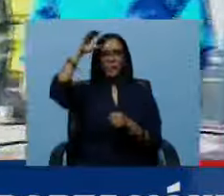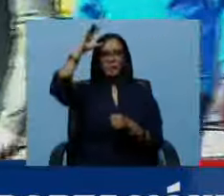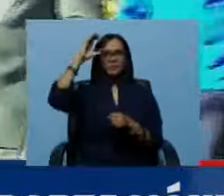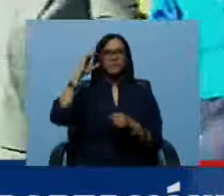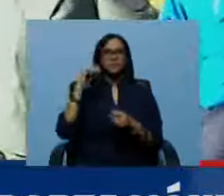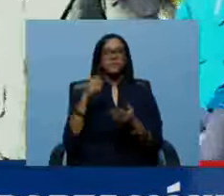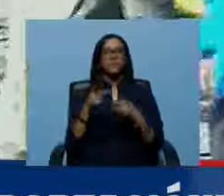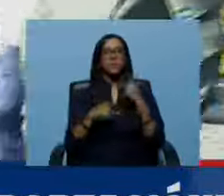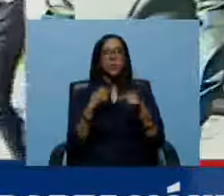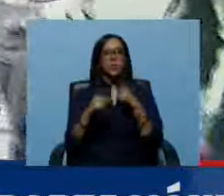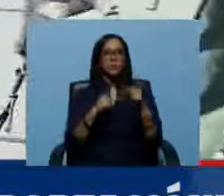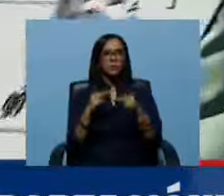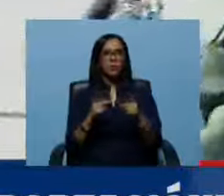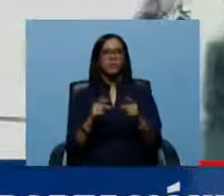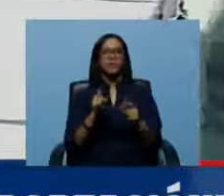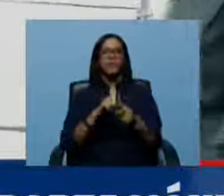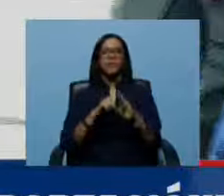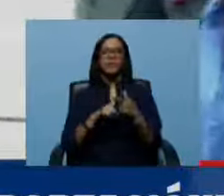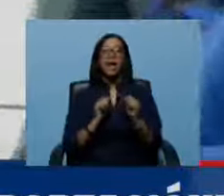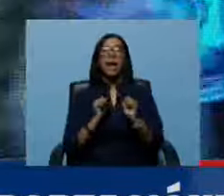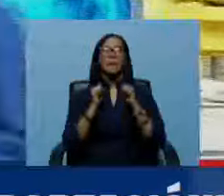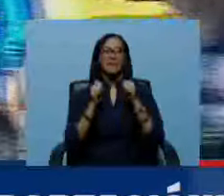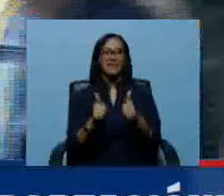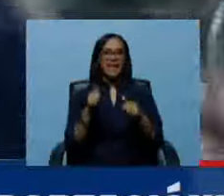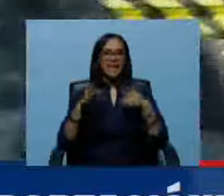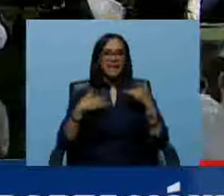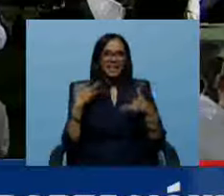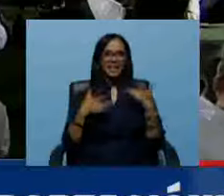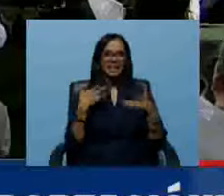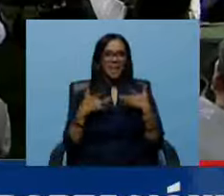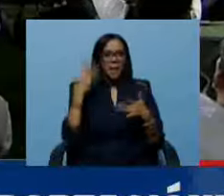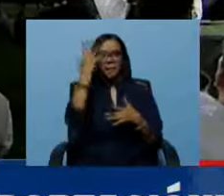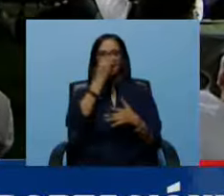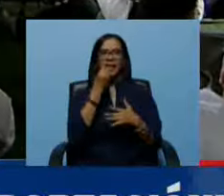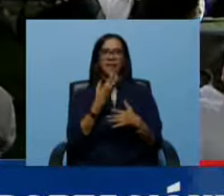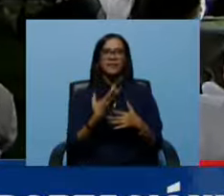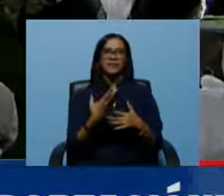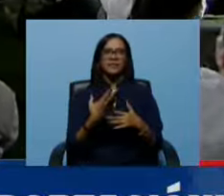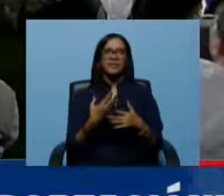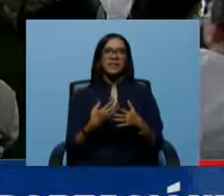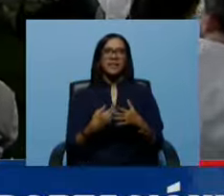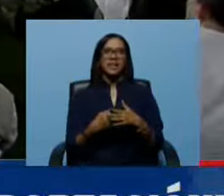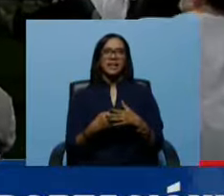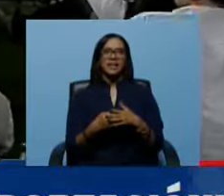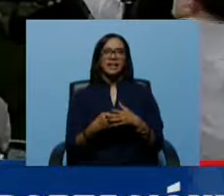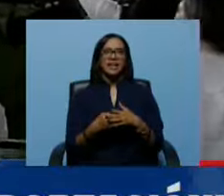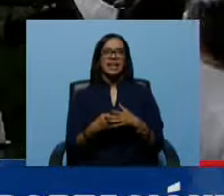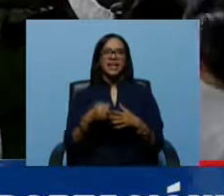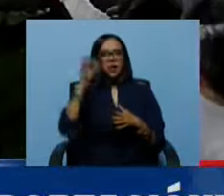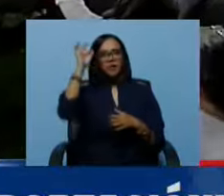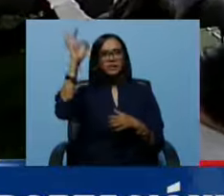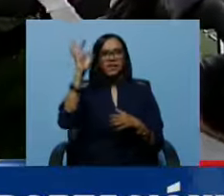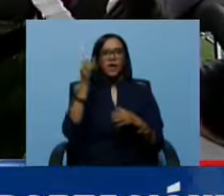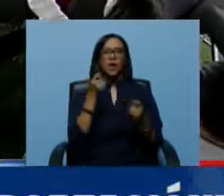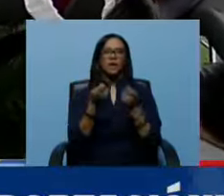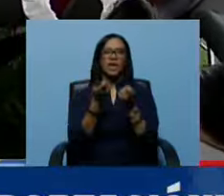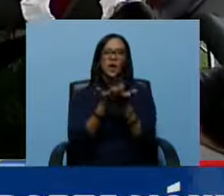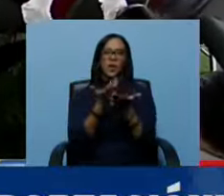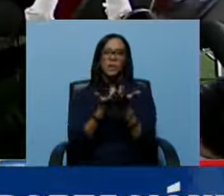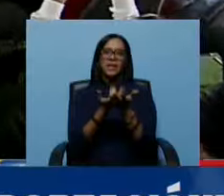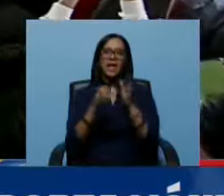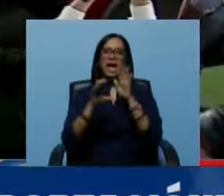productos. Así que arrancamos este evento maravilloso del Consejo de Economía,